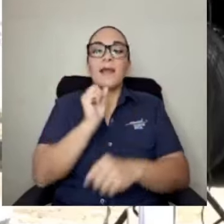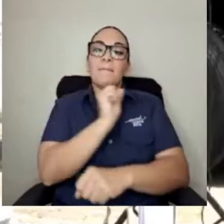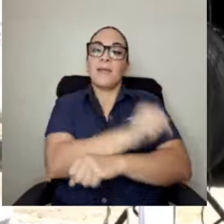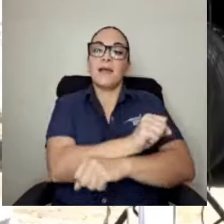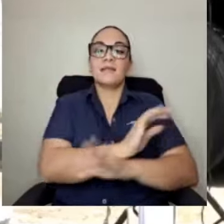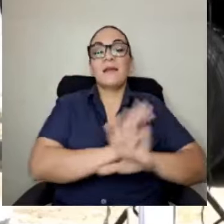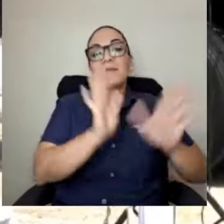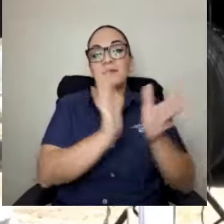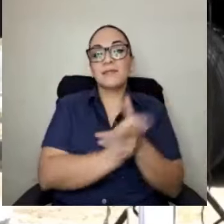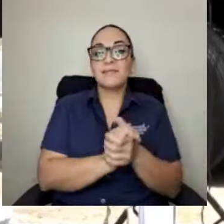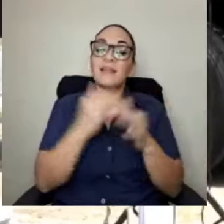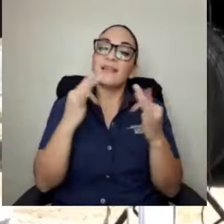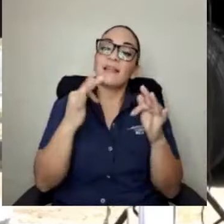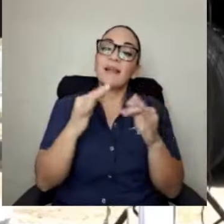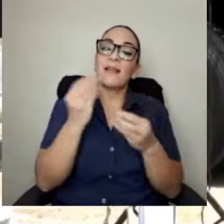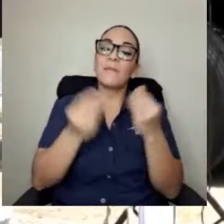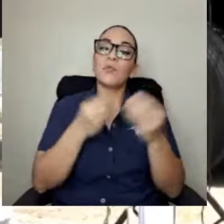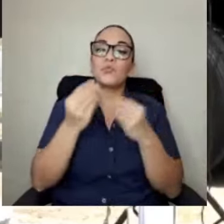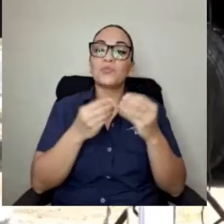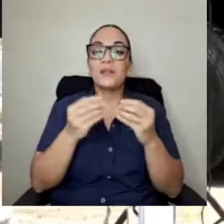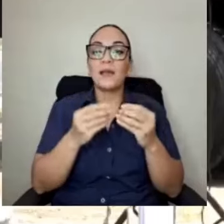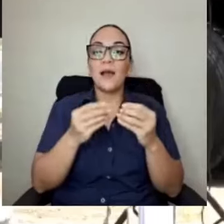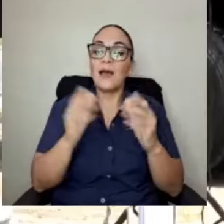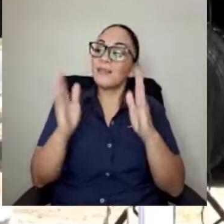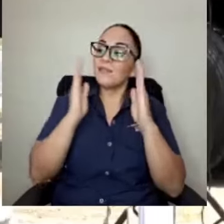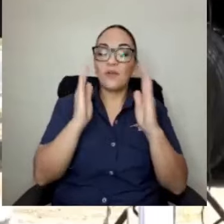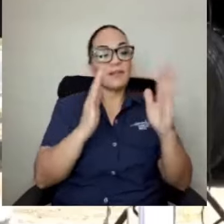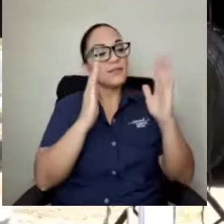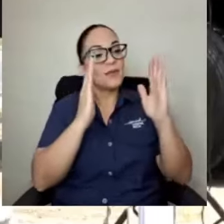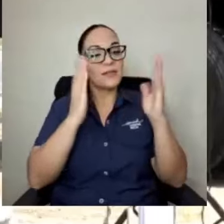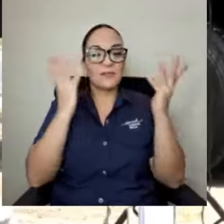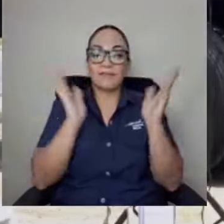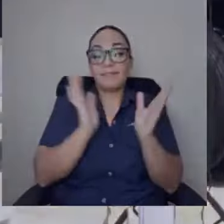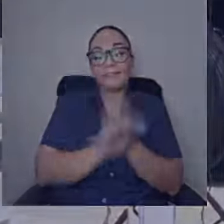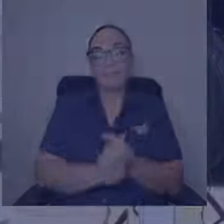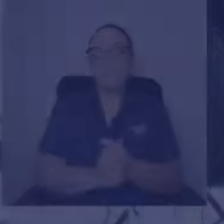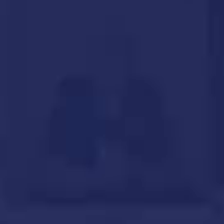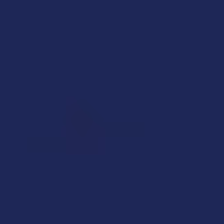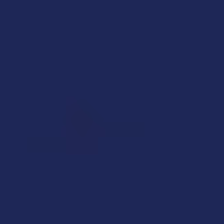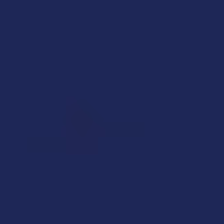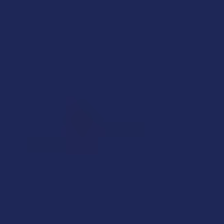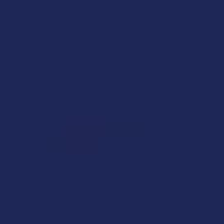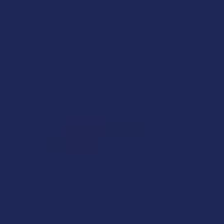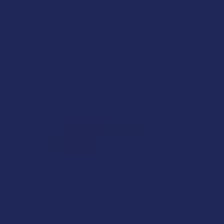y tratar de generar atención, hacen estas cosas. Gracias.